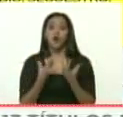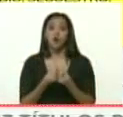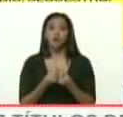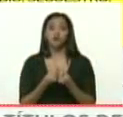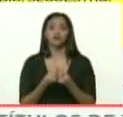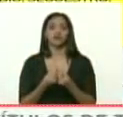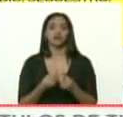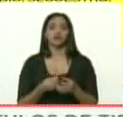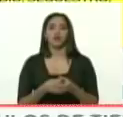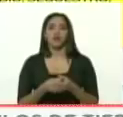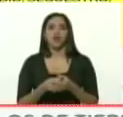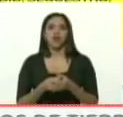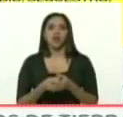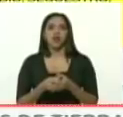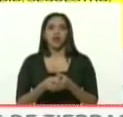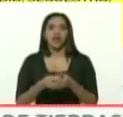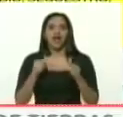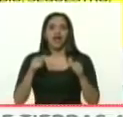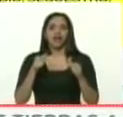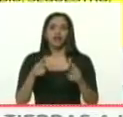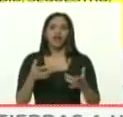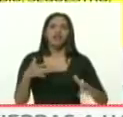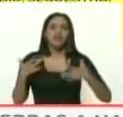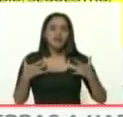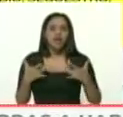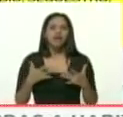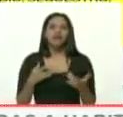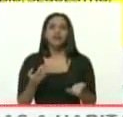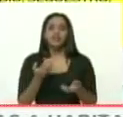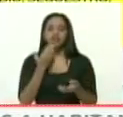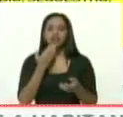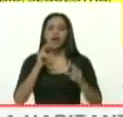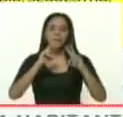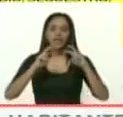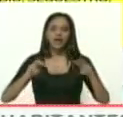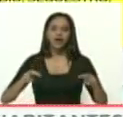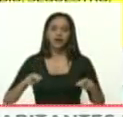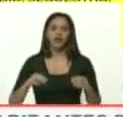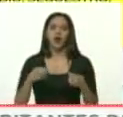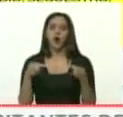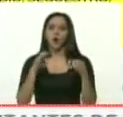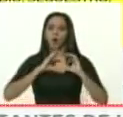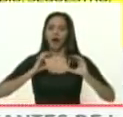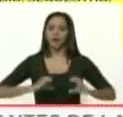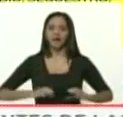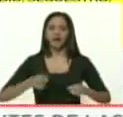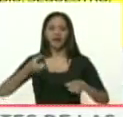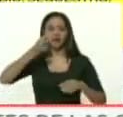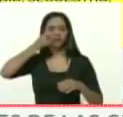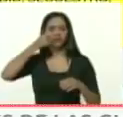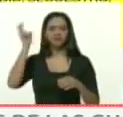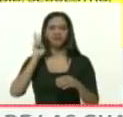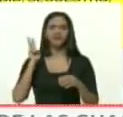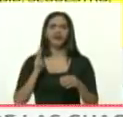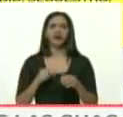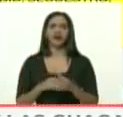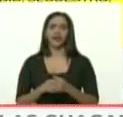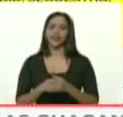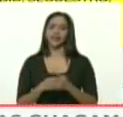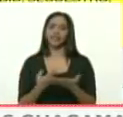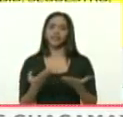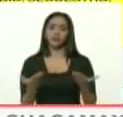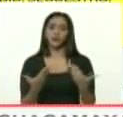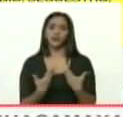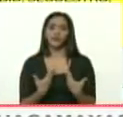pues a estos hechos que recientemente ha estado investigando los cuerpos de seguridad en Venezuela. Nos decía el